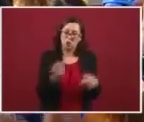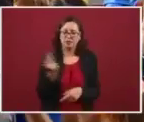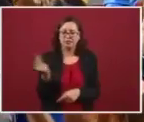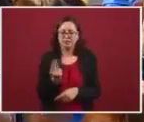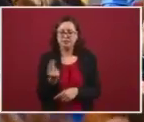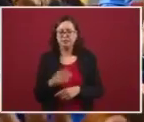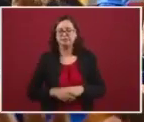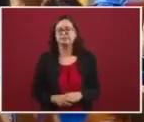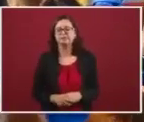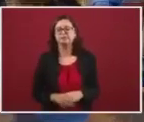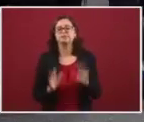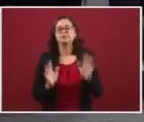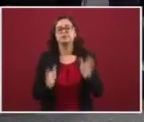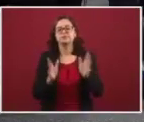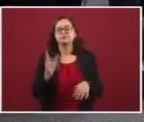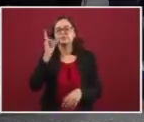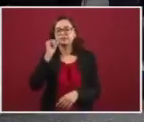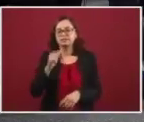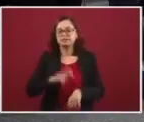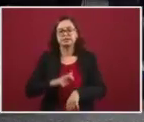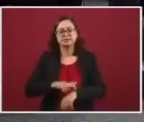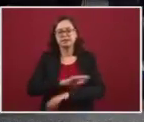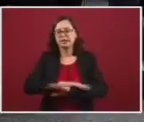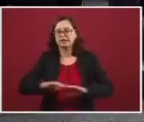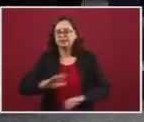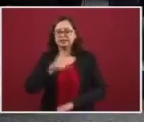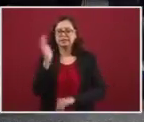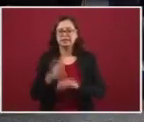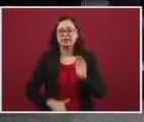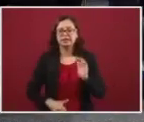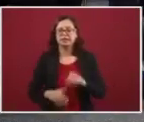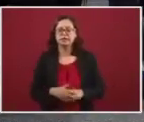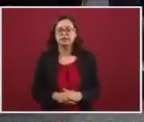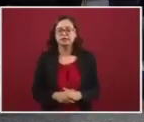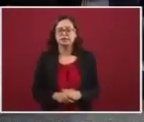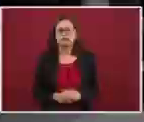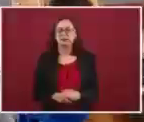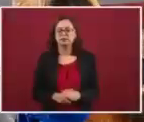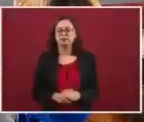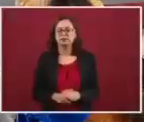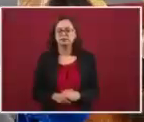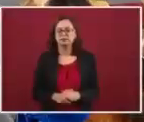Ya mañana, ya se terminó. Se terminó. Luego, ¿saben qué?